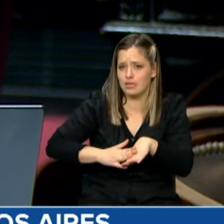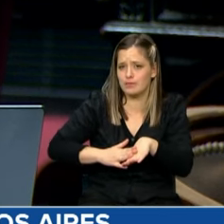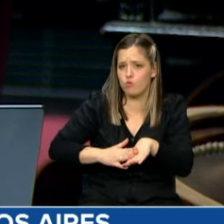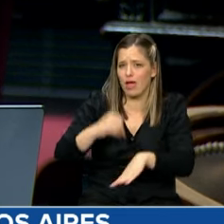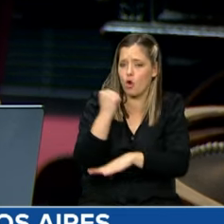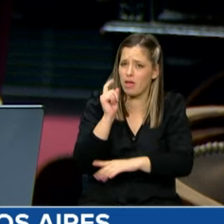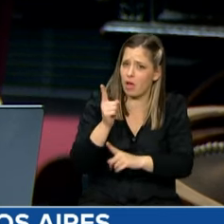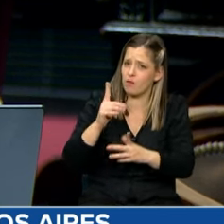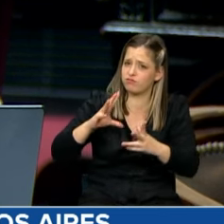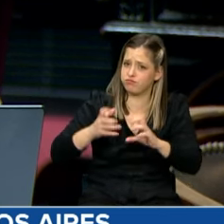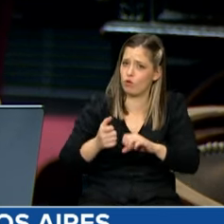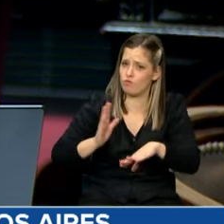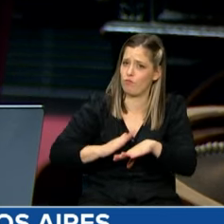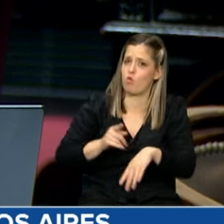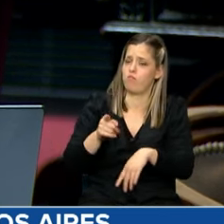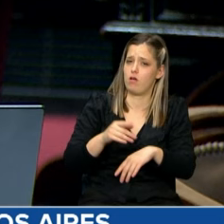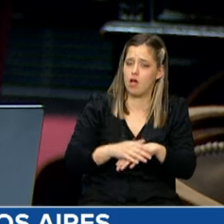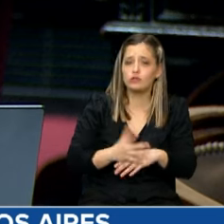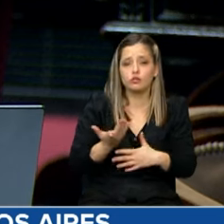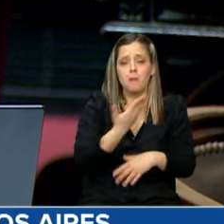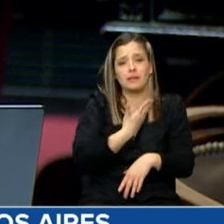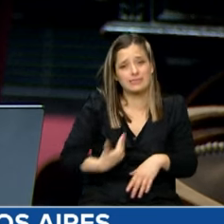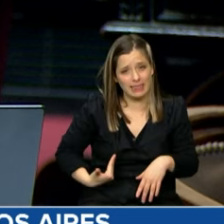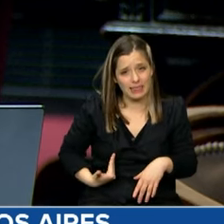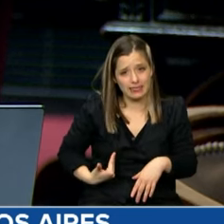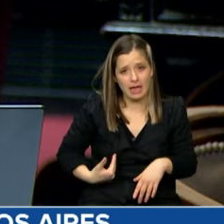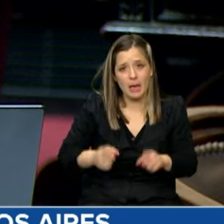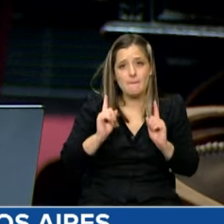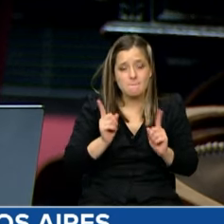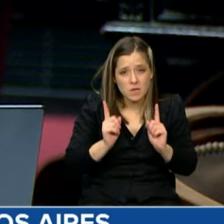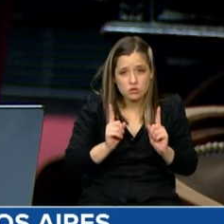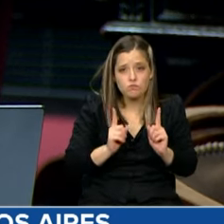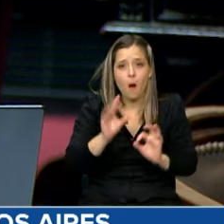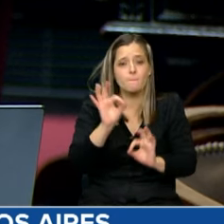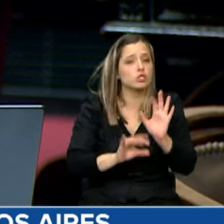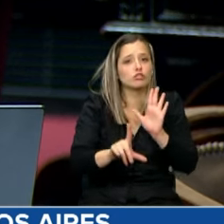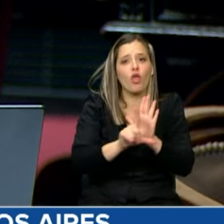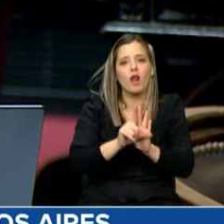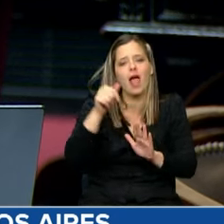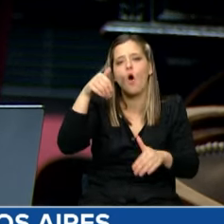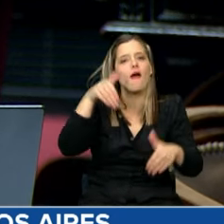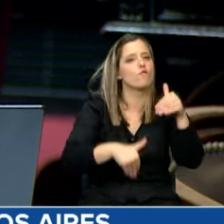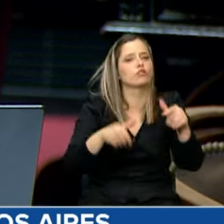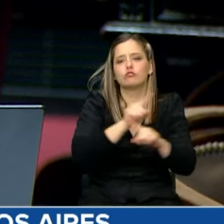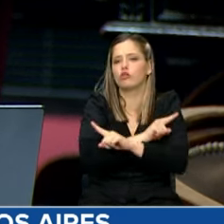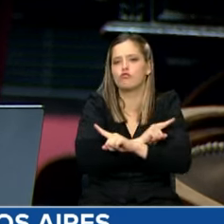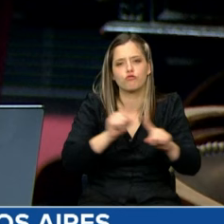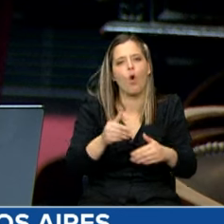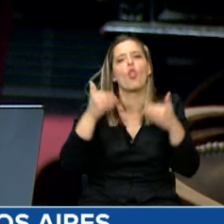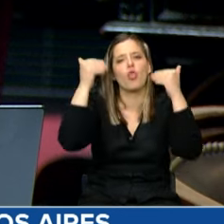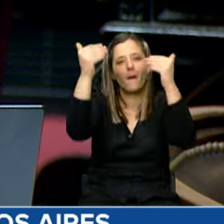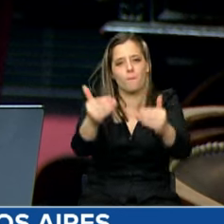economía entonces presidente pospongas este tratamiento no lo votemos ahora trabajemos lo con